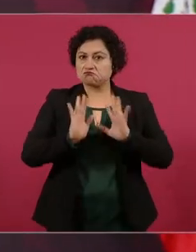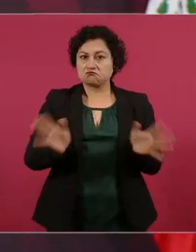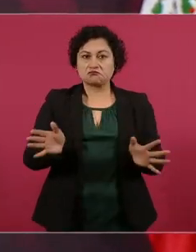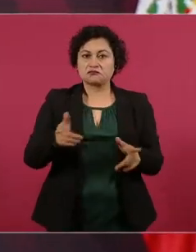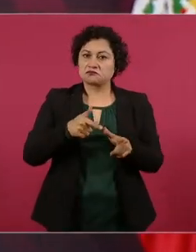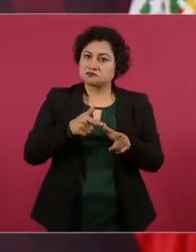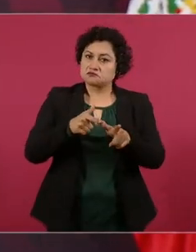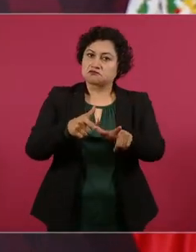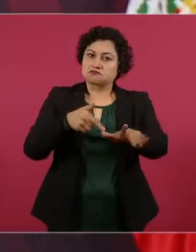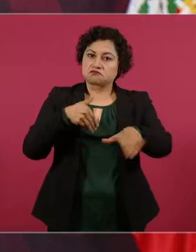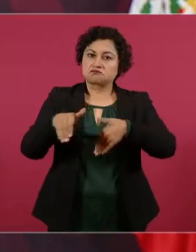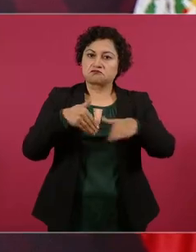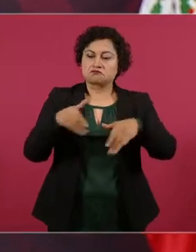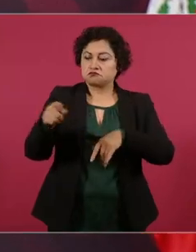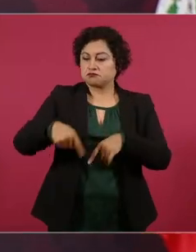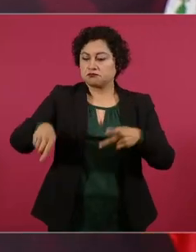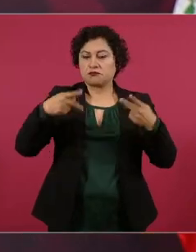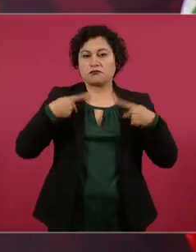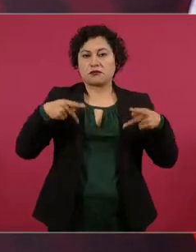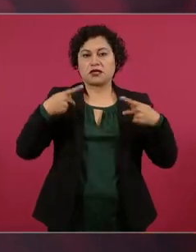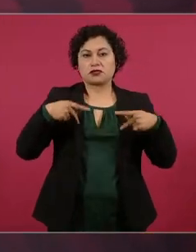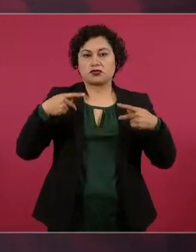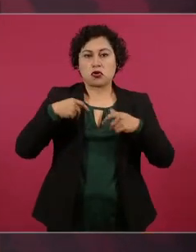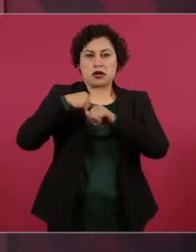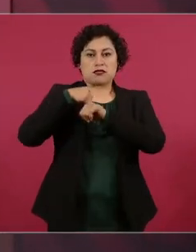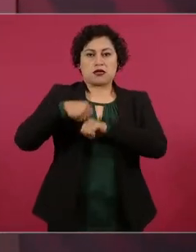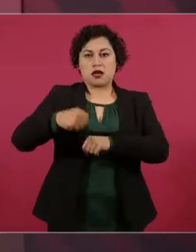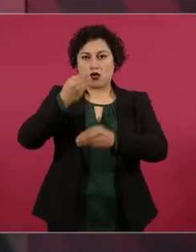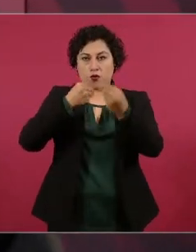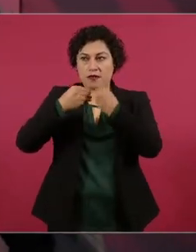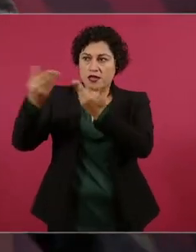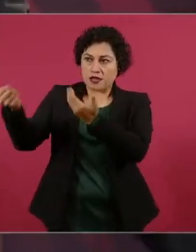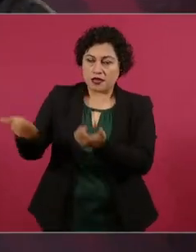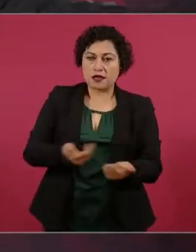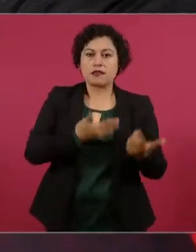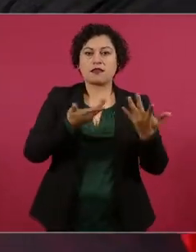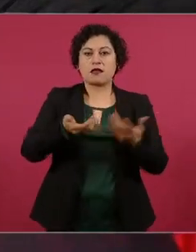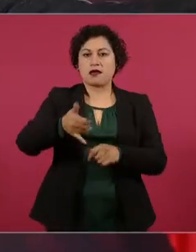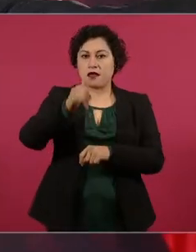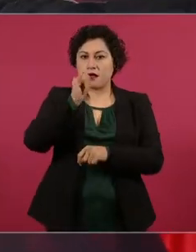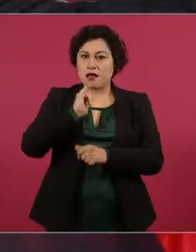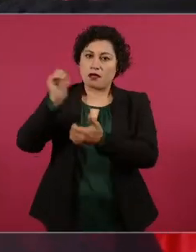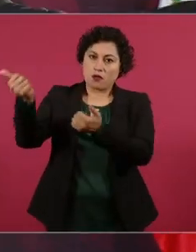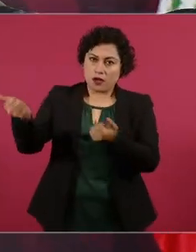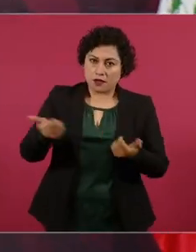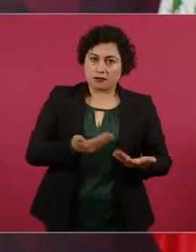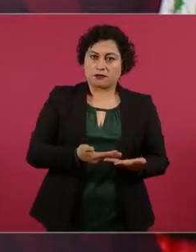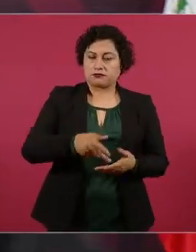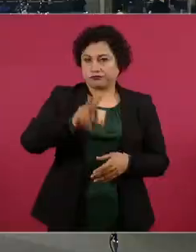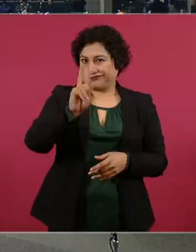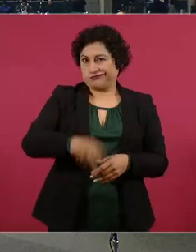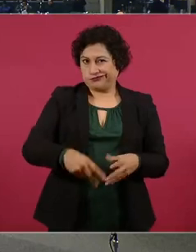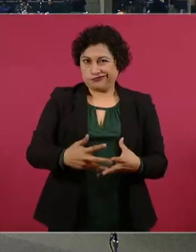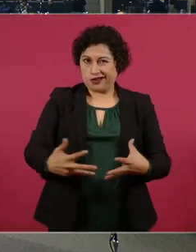quienes se encargaban de la comida y del agua, ¿no?, eran unos tambos así,